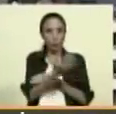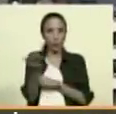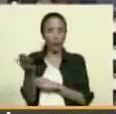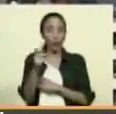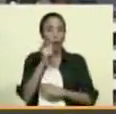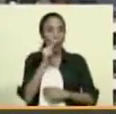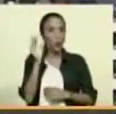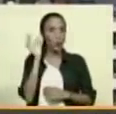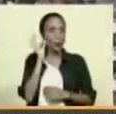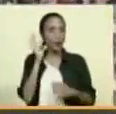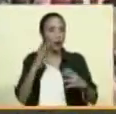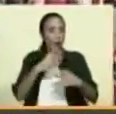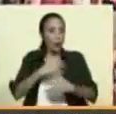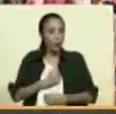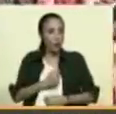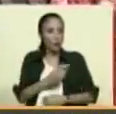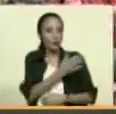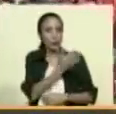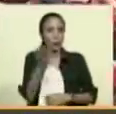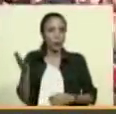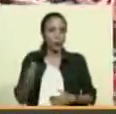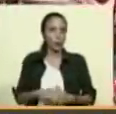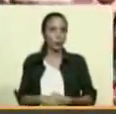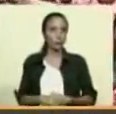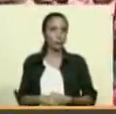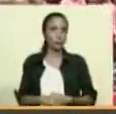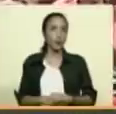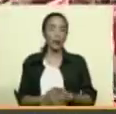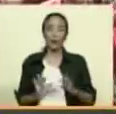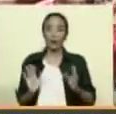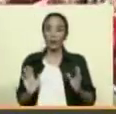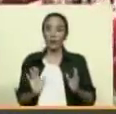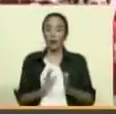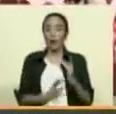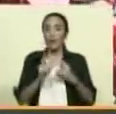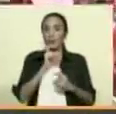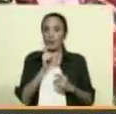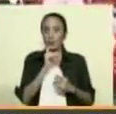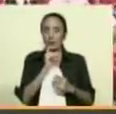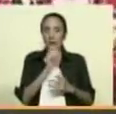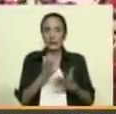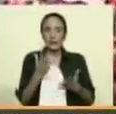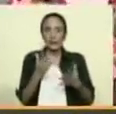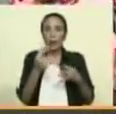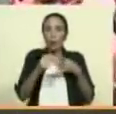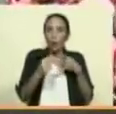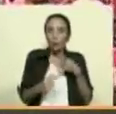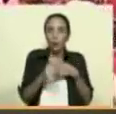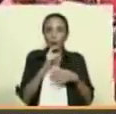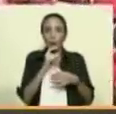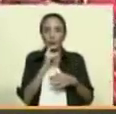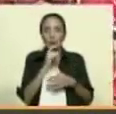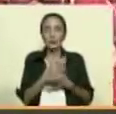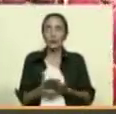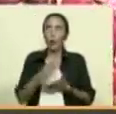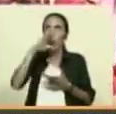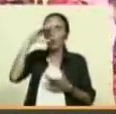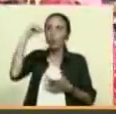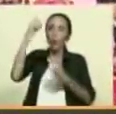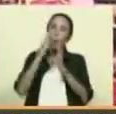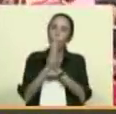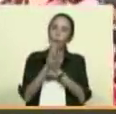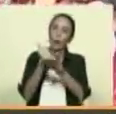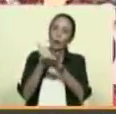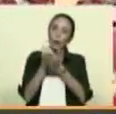Yo confío en el pueblo. Cuando las cosas se ponen duras, yo digo, Dios mío, bendíceme.